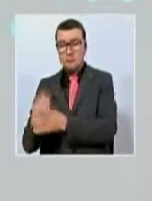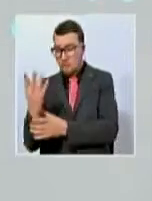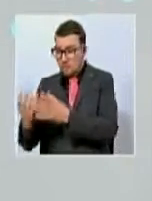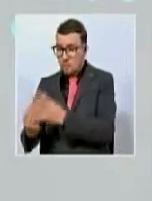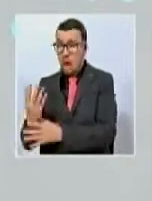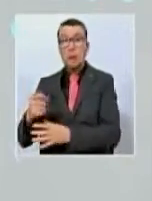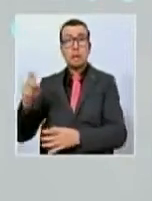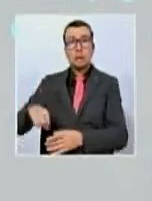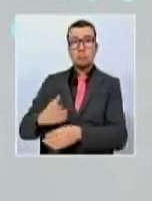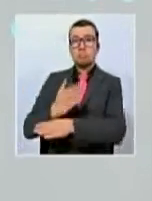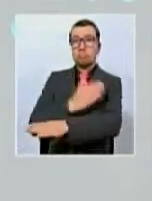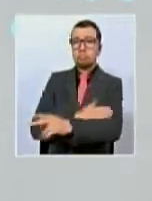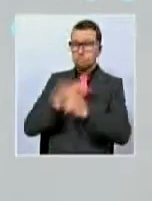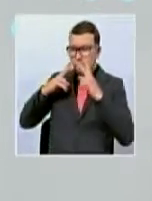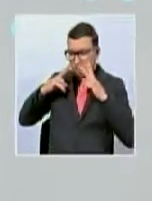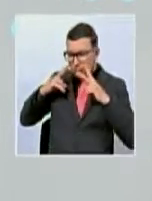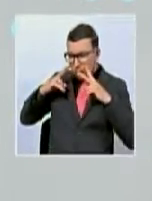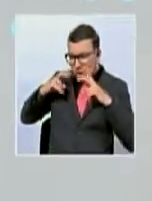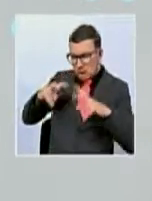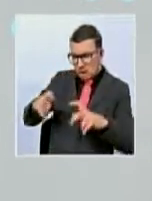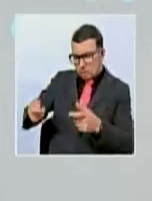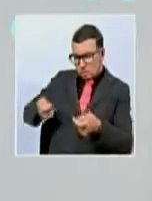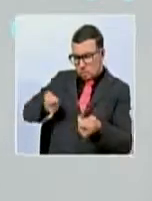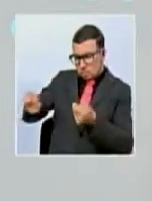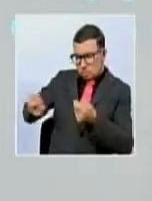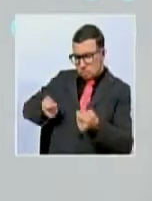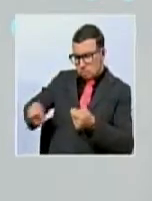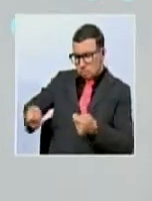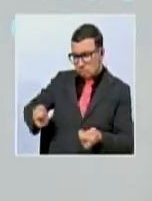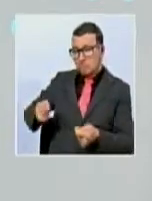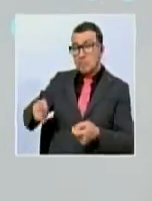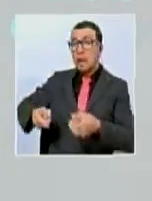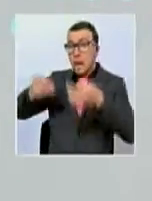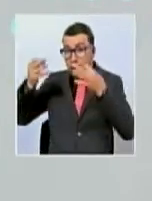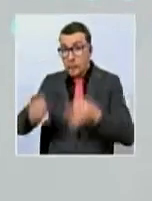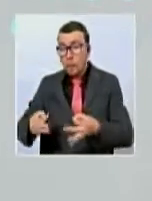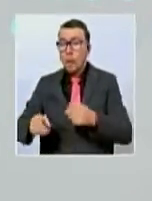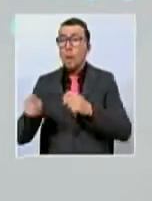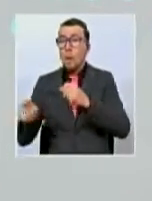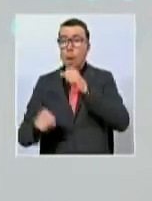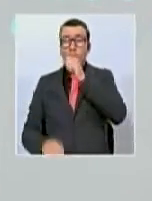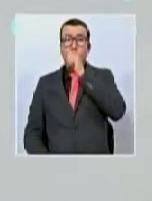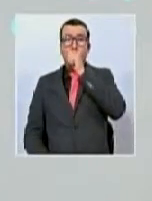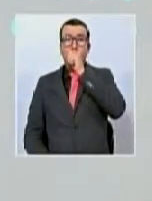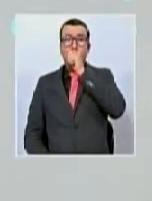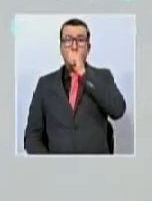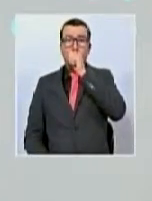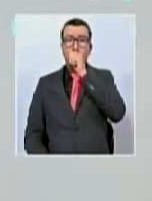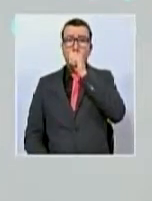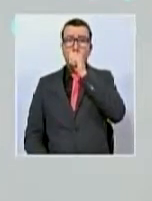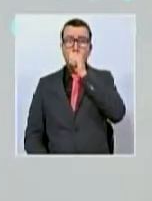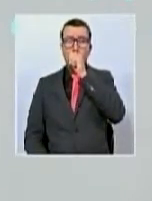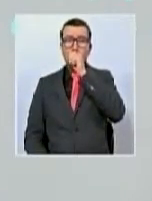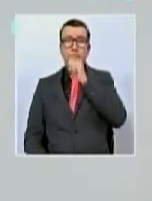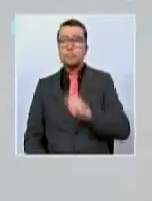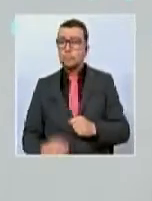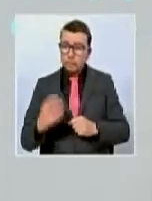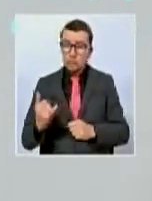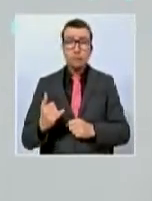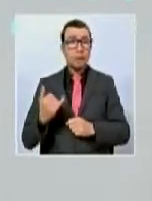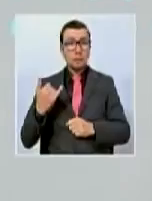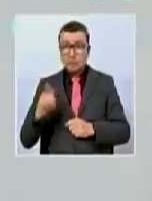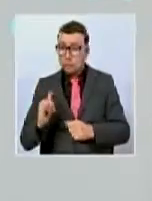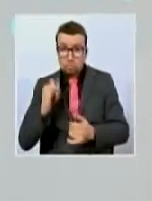Necesitan un análisis riguroso para garantizar la efectividad final. Y después de ese sigue un proceso, una cadena productiva